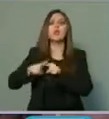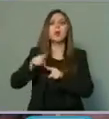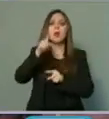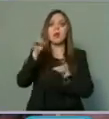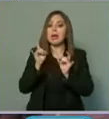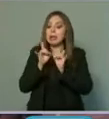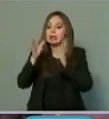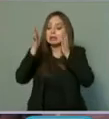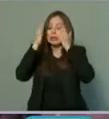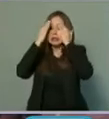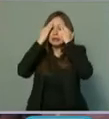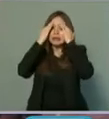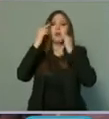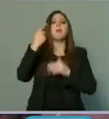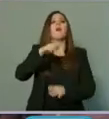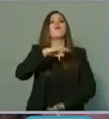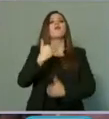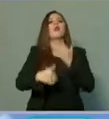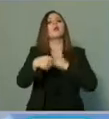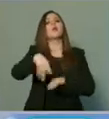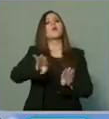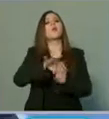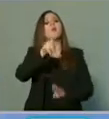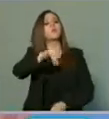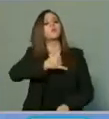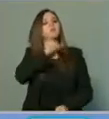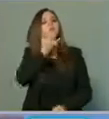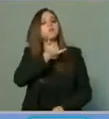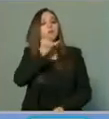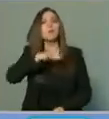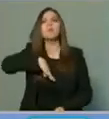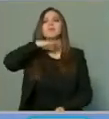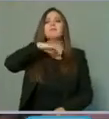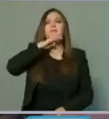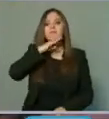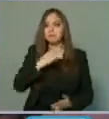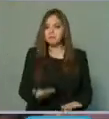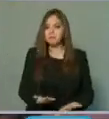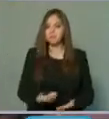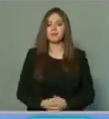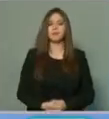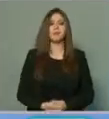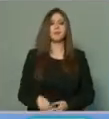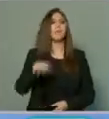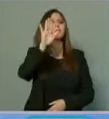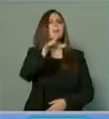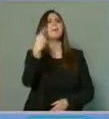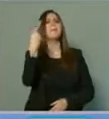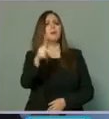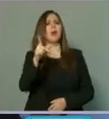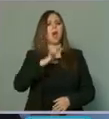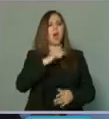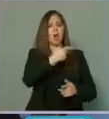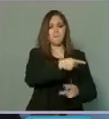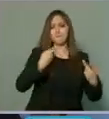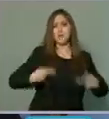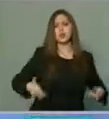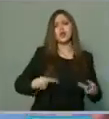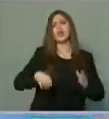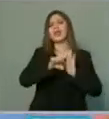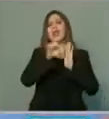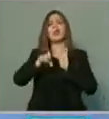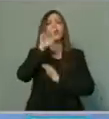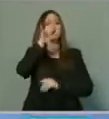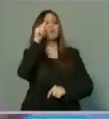Ahora, ¿qué sucede cuando una persona definitivamente no acepta sus errores? Porque también las hay. Por más que uno discuta, por más que uno ponga,